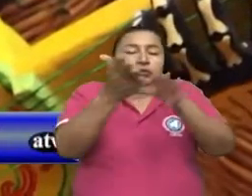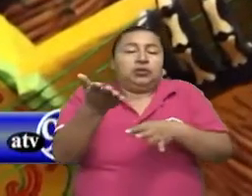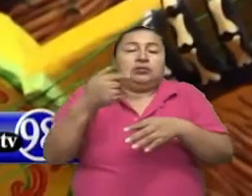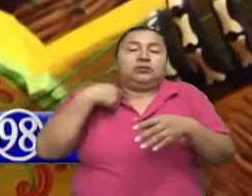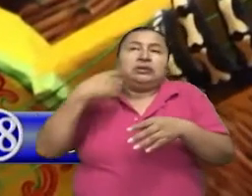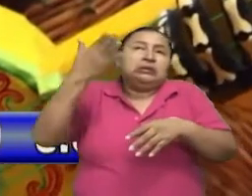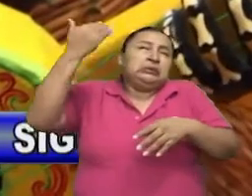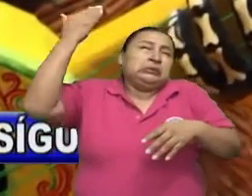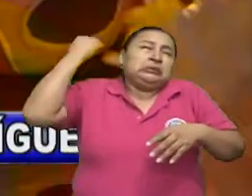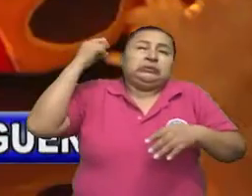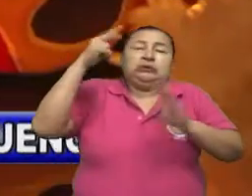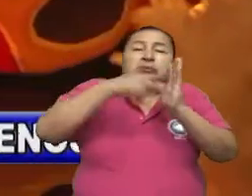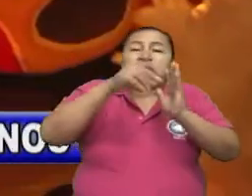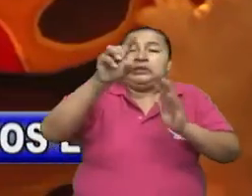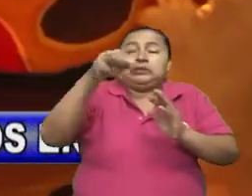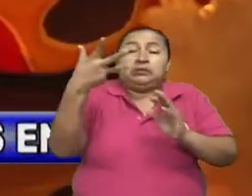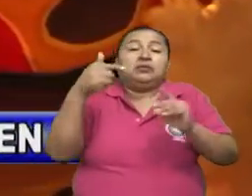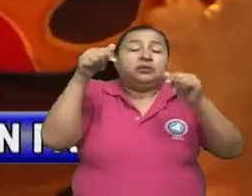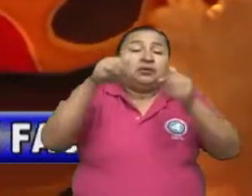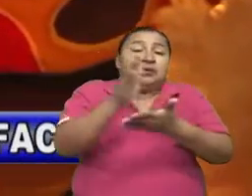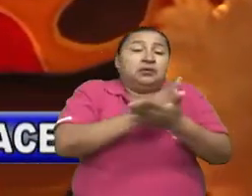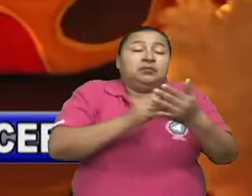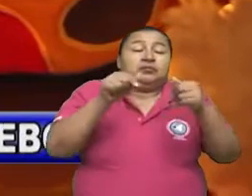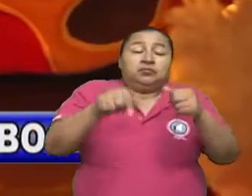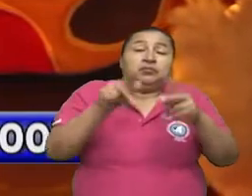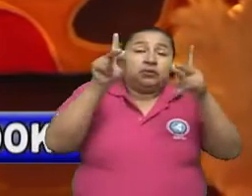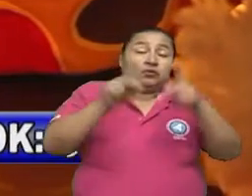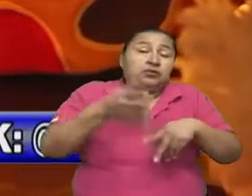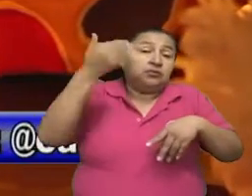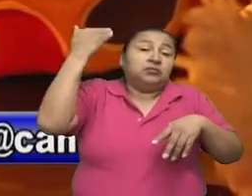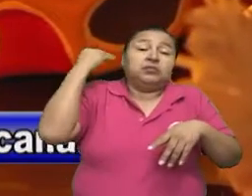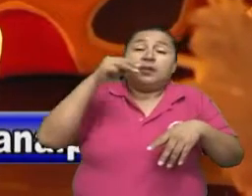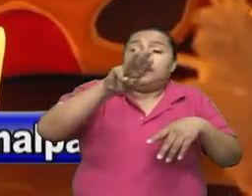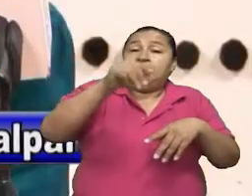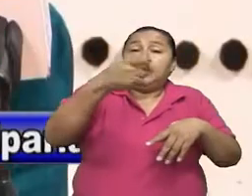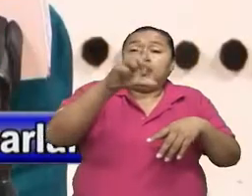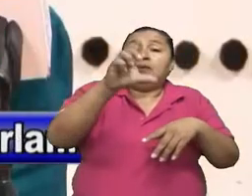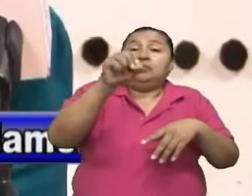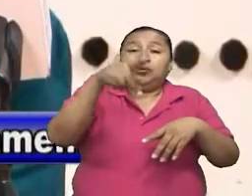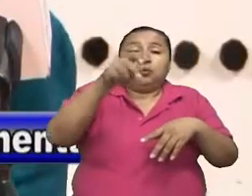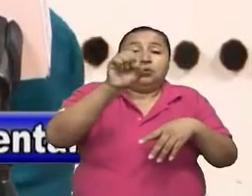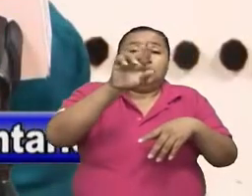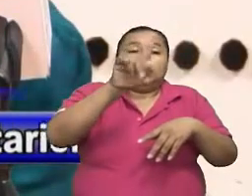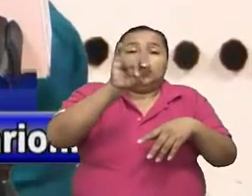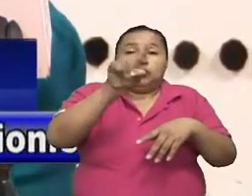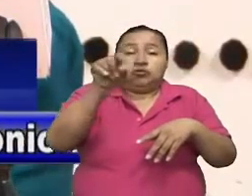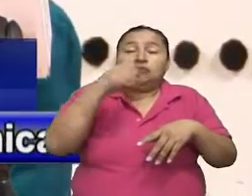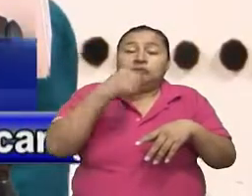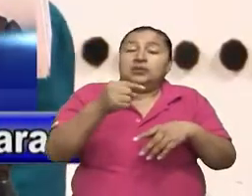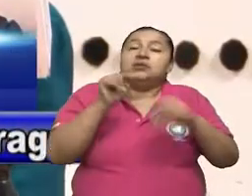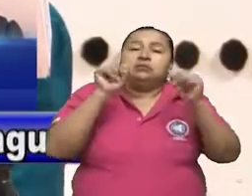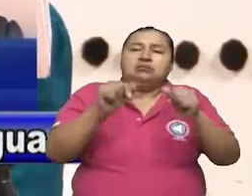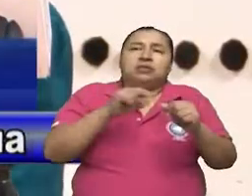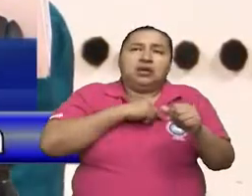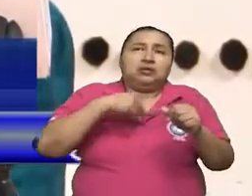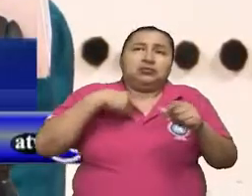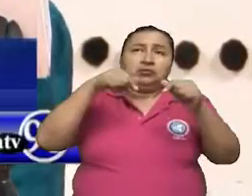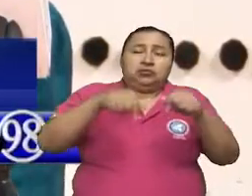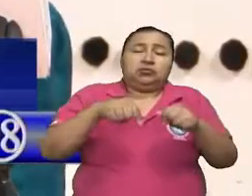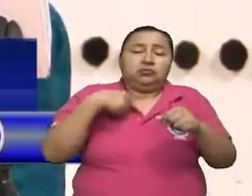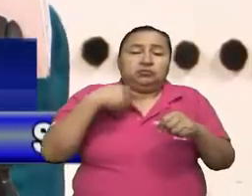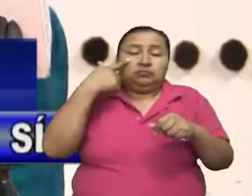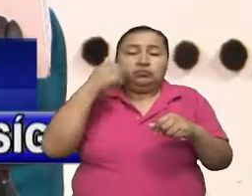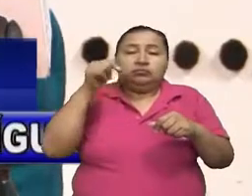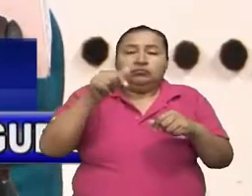el 2019, entre ellos el historiador Miguel León Portillo. Aquí nosotros vamos